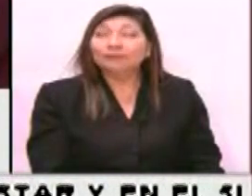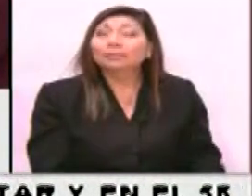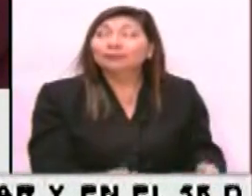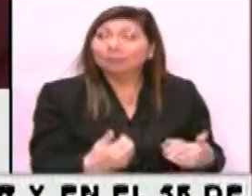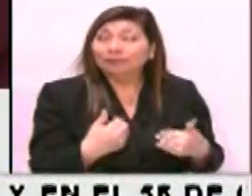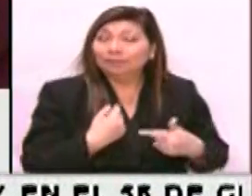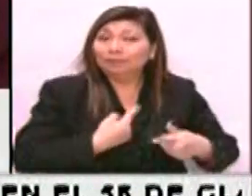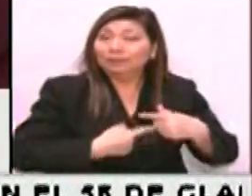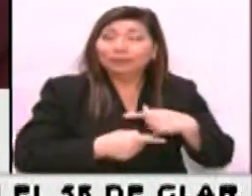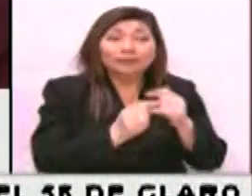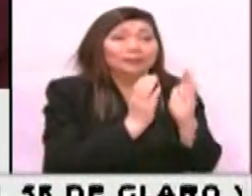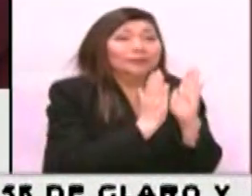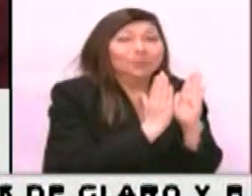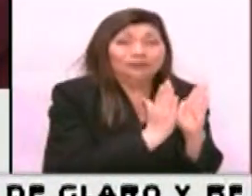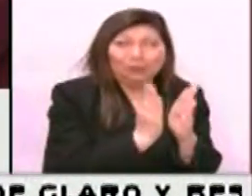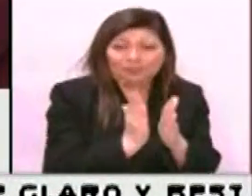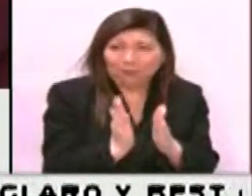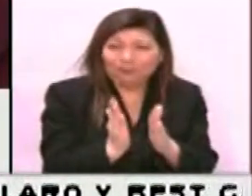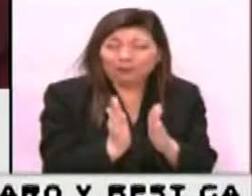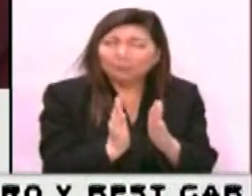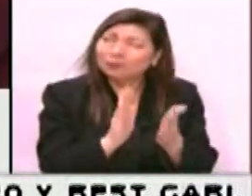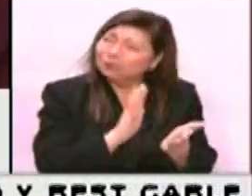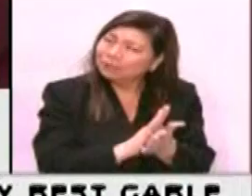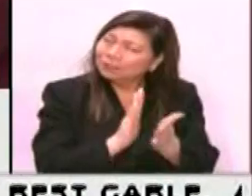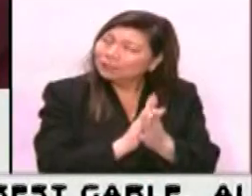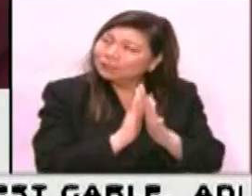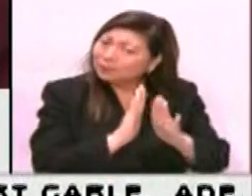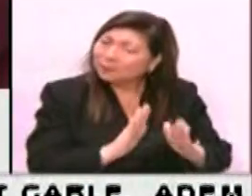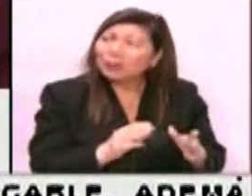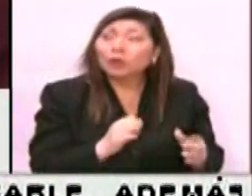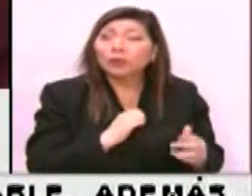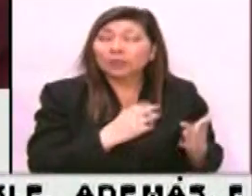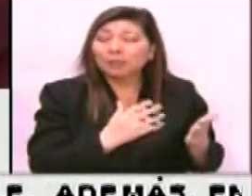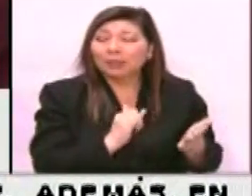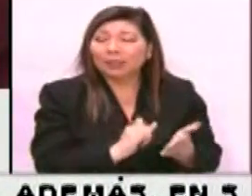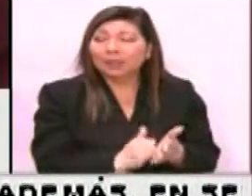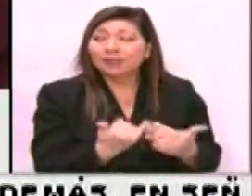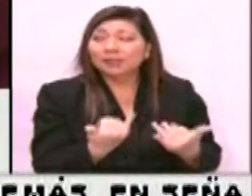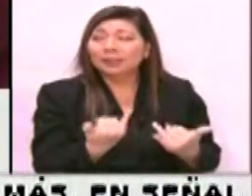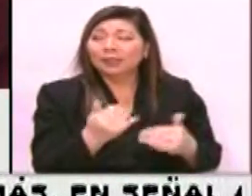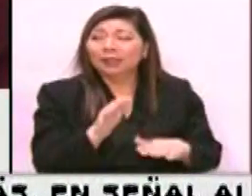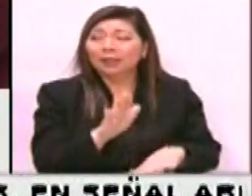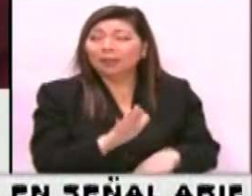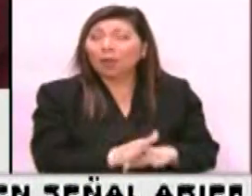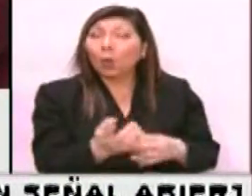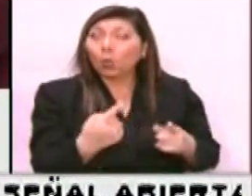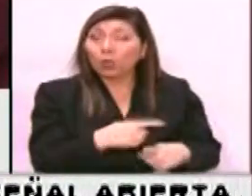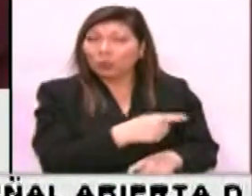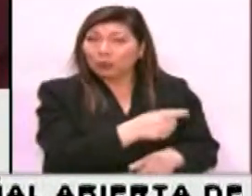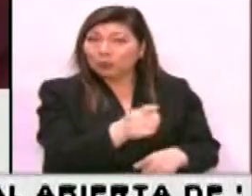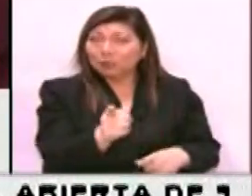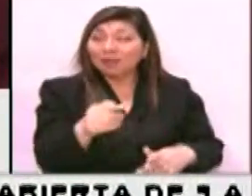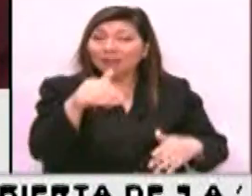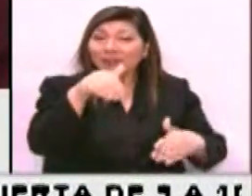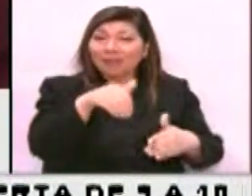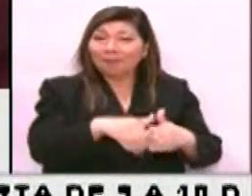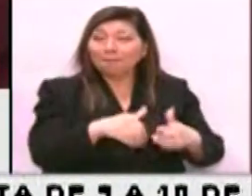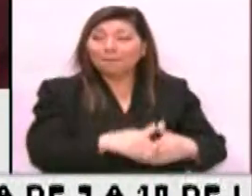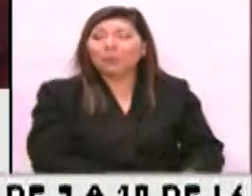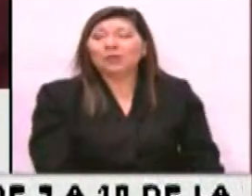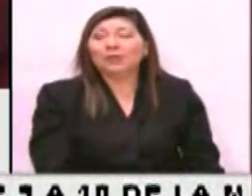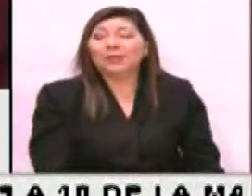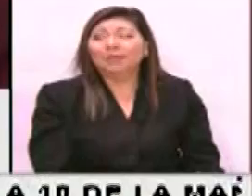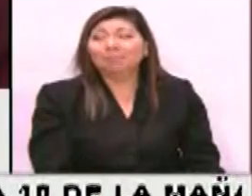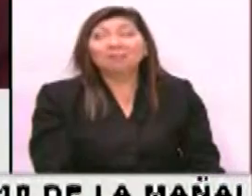Tenemos que volver al orden y tenemos que volver ya. Yo espero que esta tarde, cuando ustedes voten,